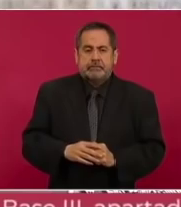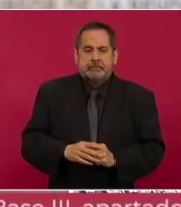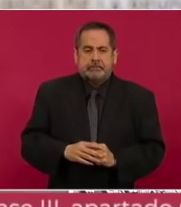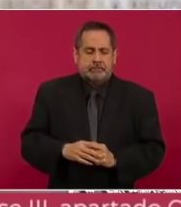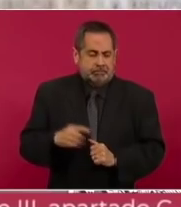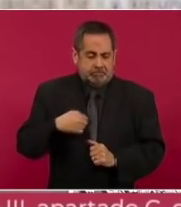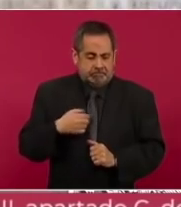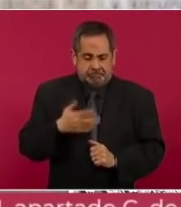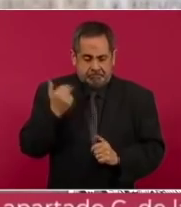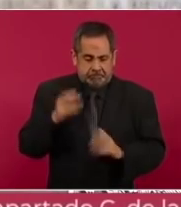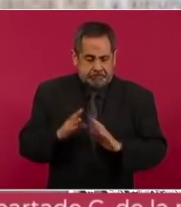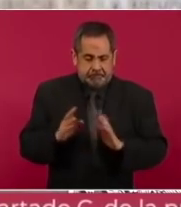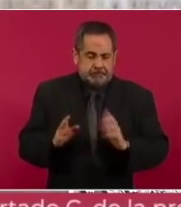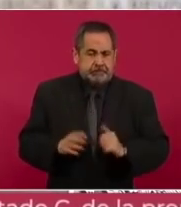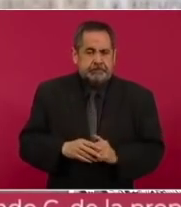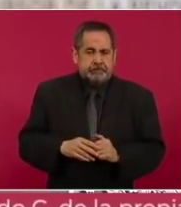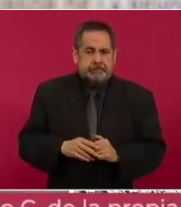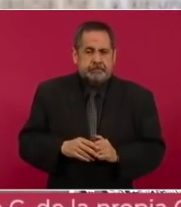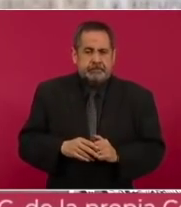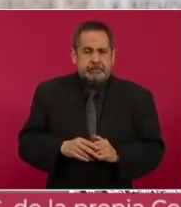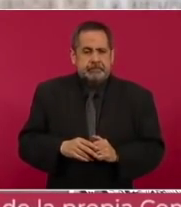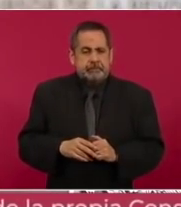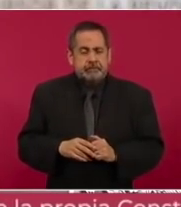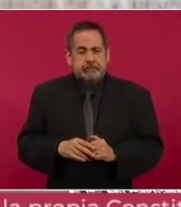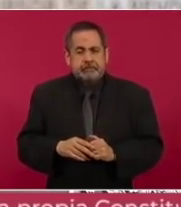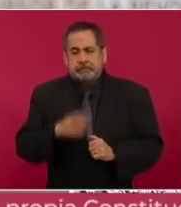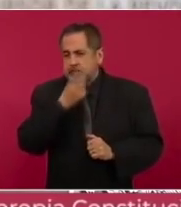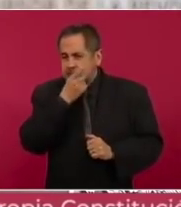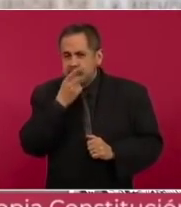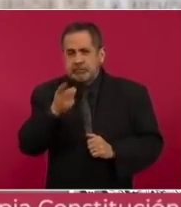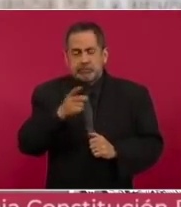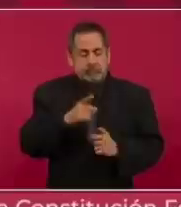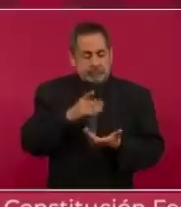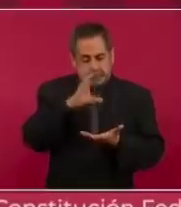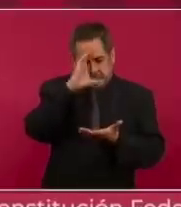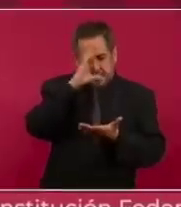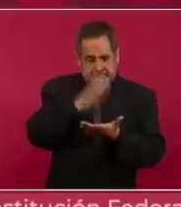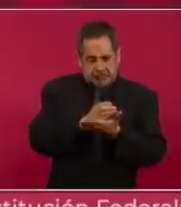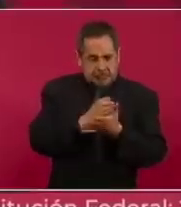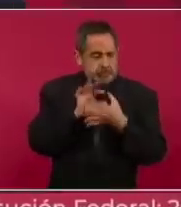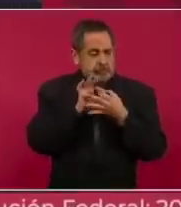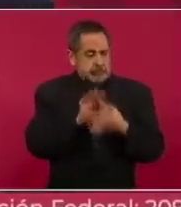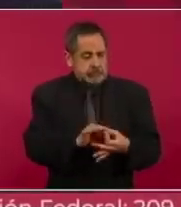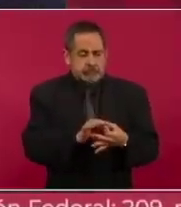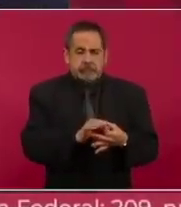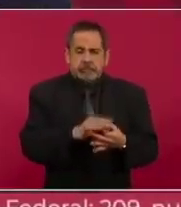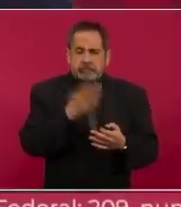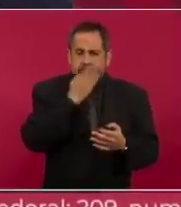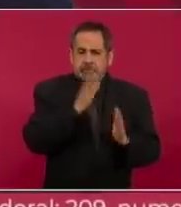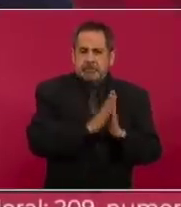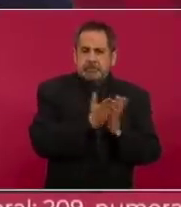Yo no sé cómo dice el católico que tiene que apegarse al Nuevo Testamento,